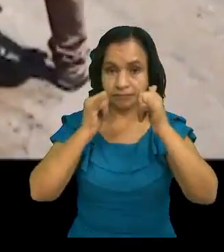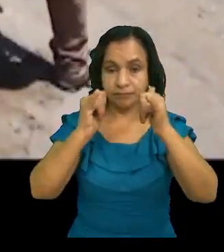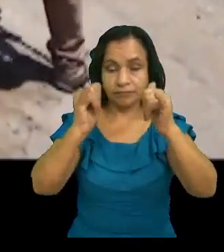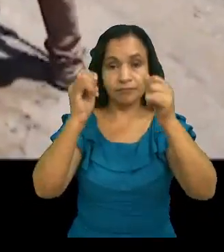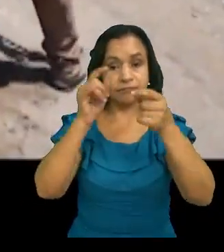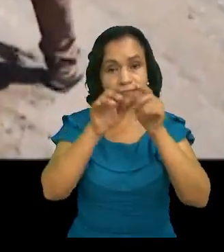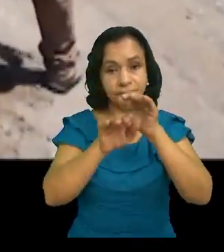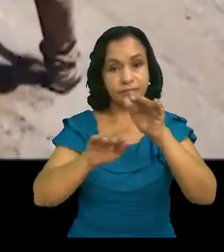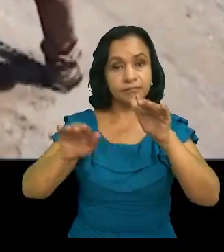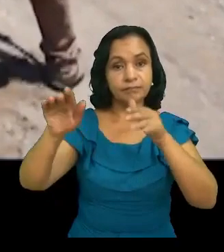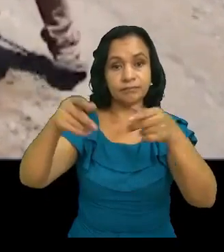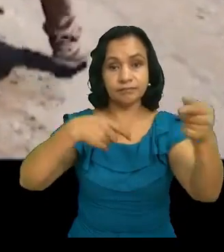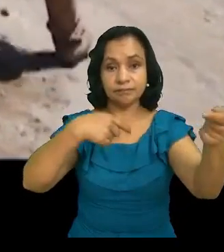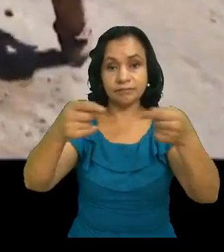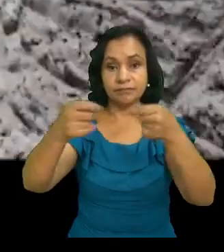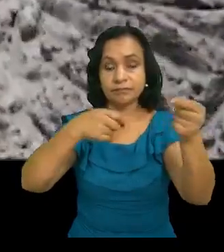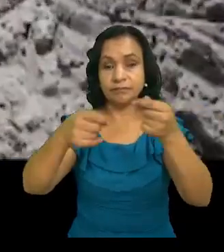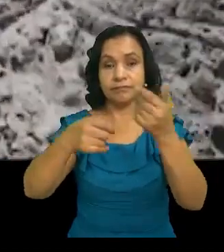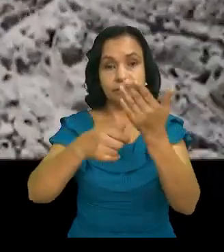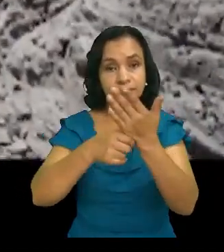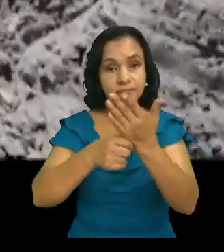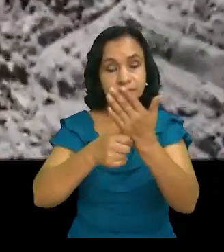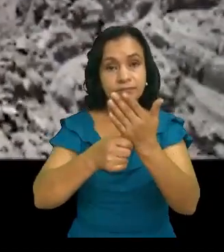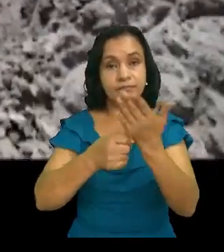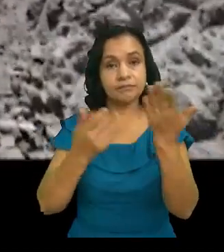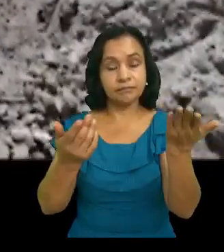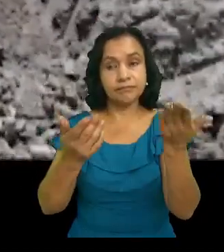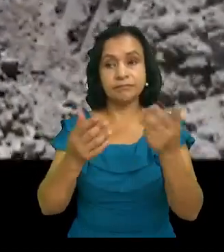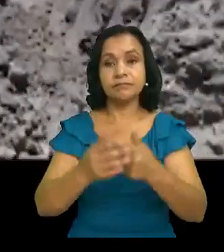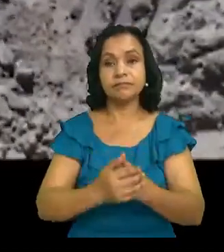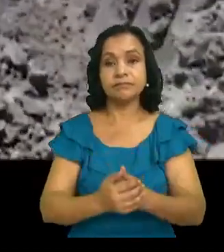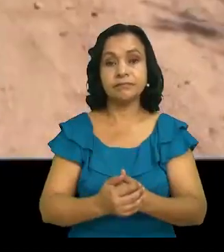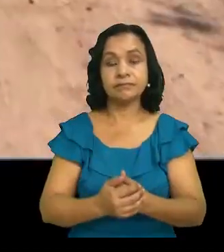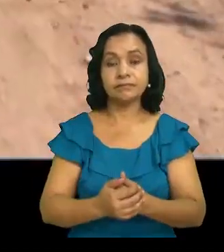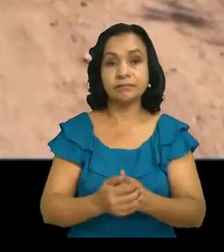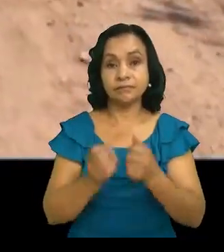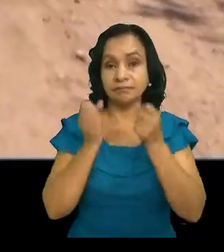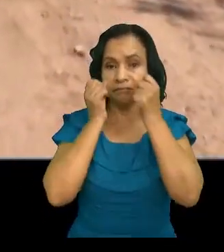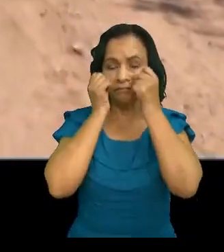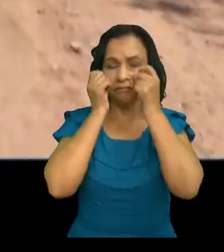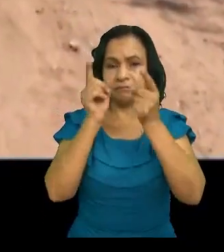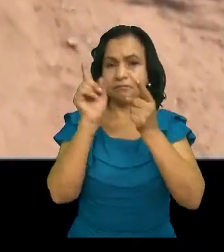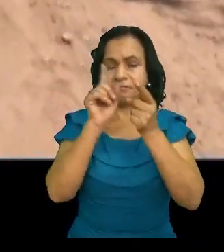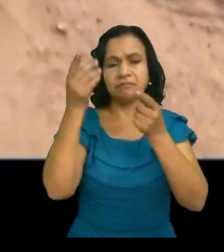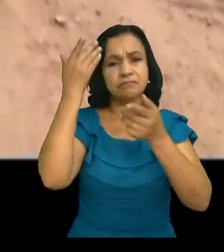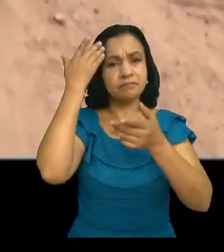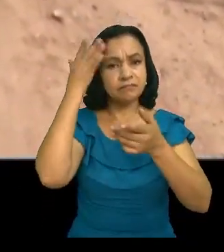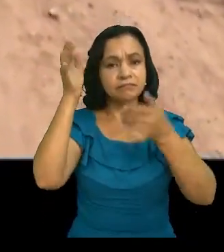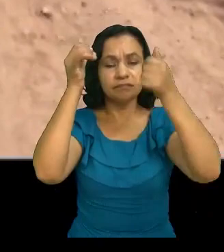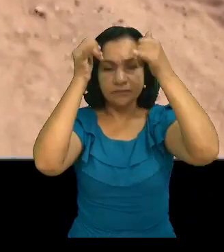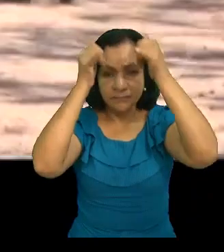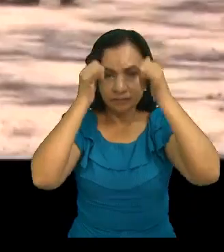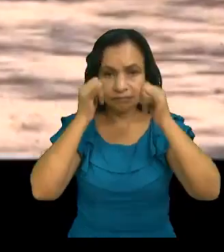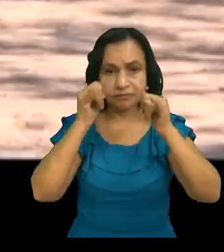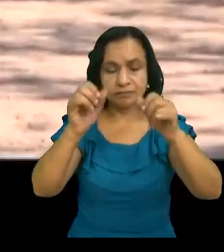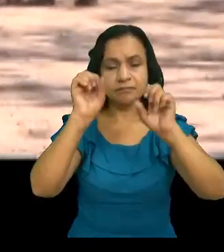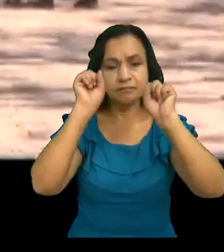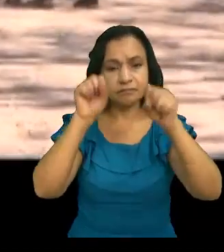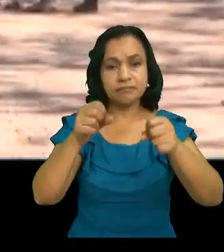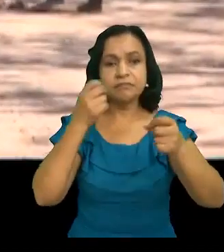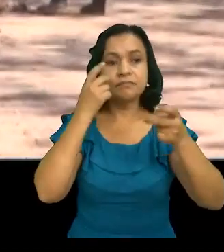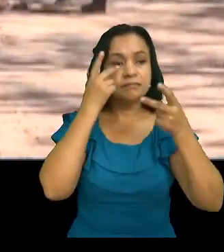ha crecido la exportación de carne un 13%, no nos sorprende, porque ahora el ganadero puede